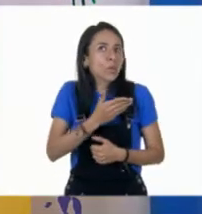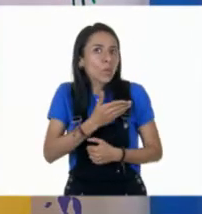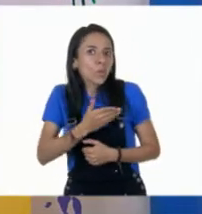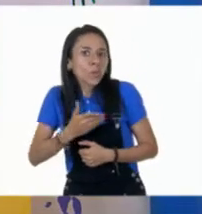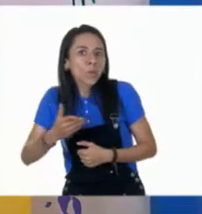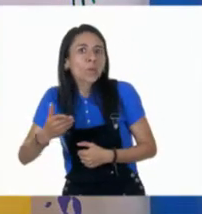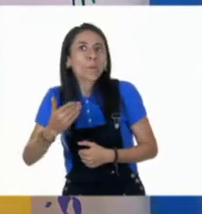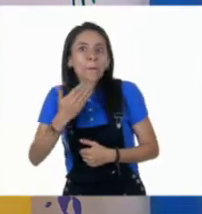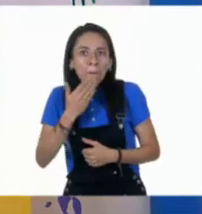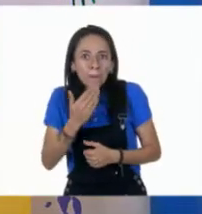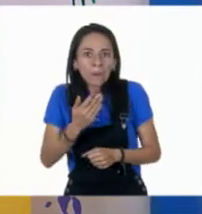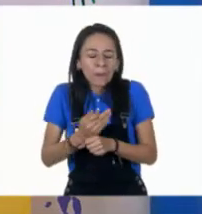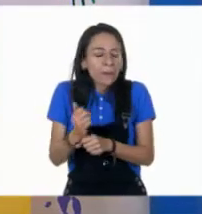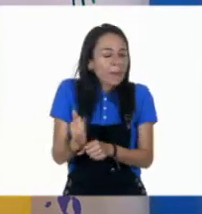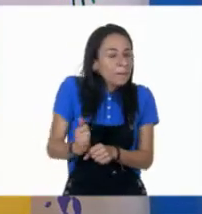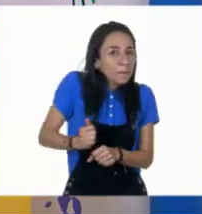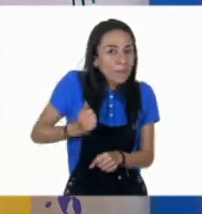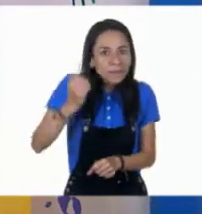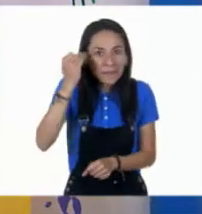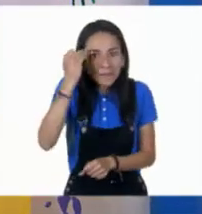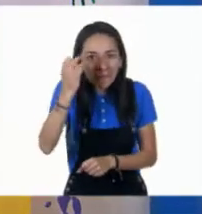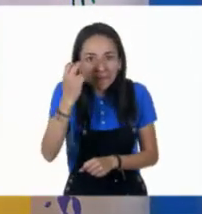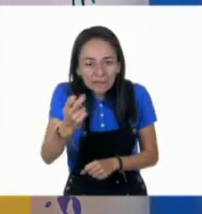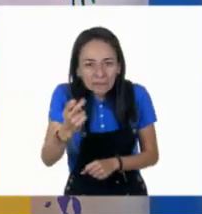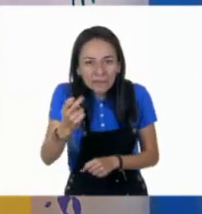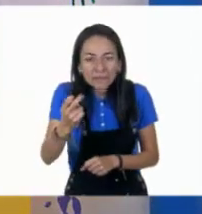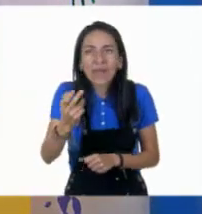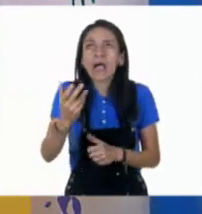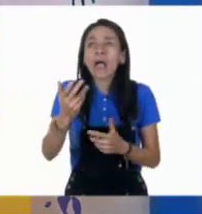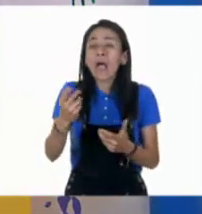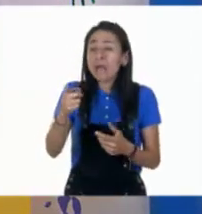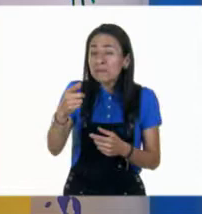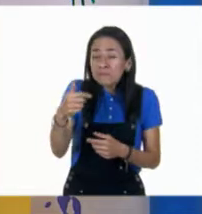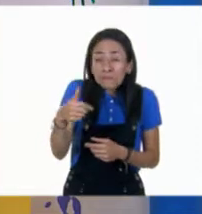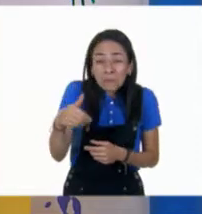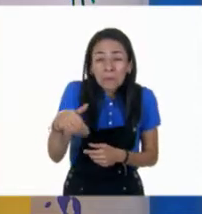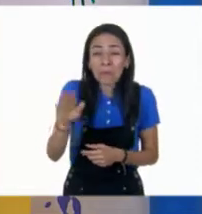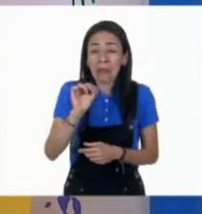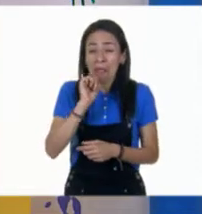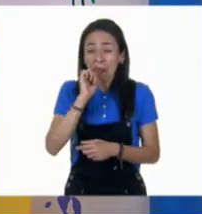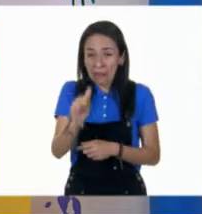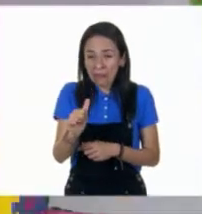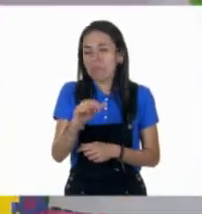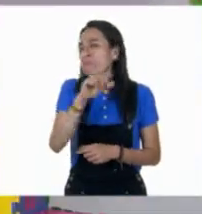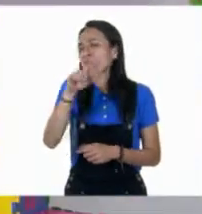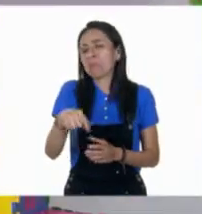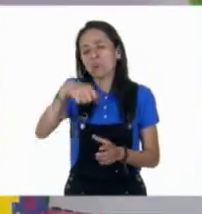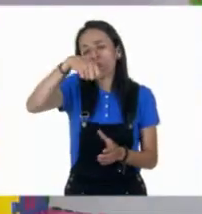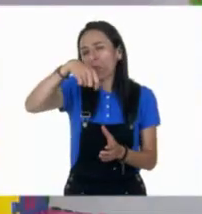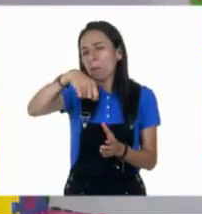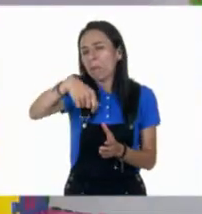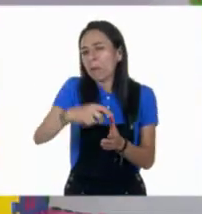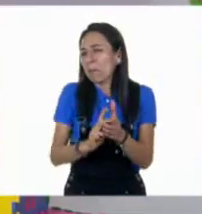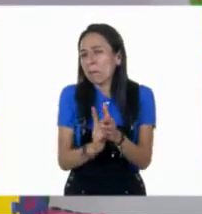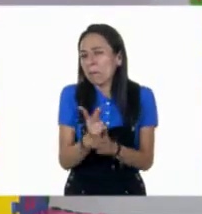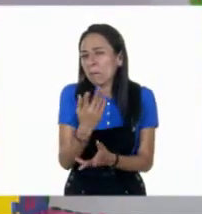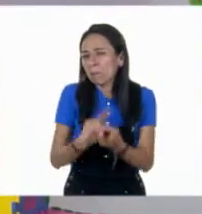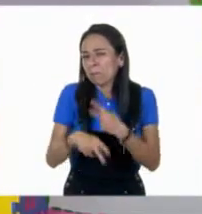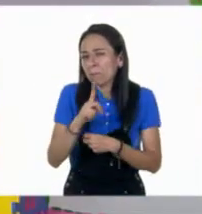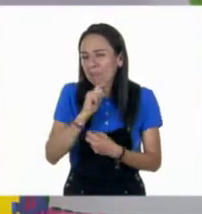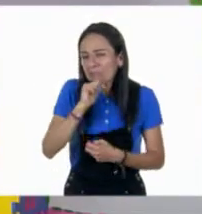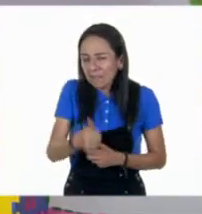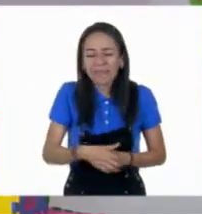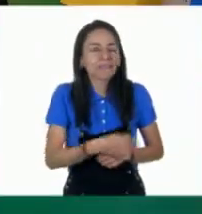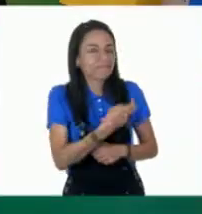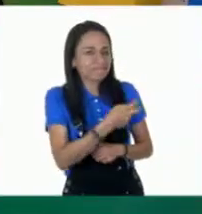momento con las lluvias, no hubiera podido sembrar como lo hizo esa ocasión. Por supuesto. Y déjame te platico algo. Allá donde ella vive,